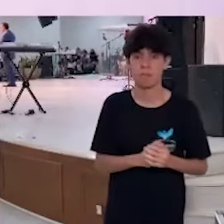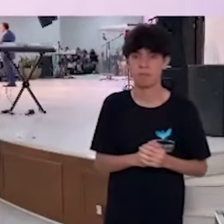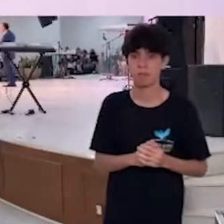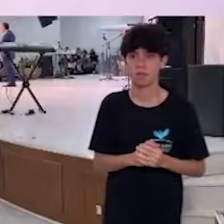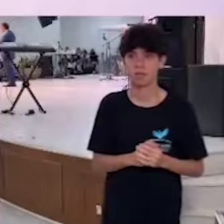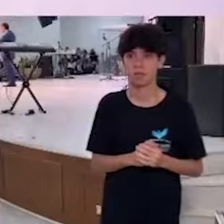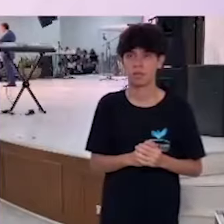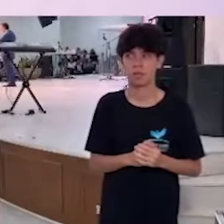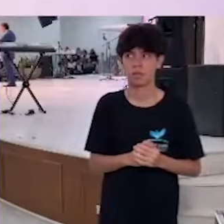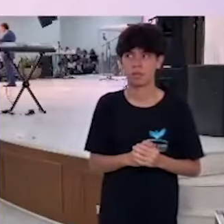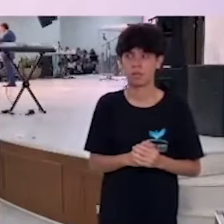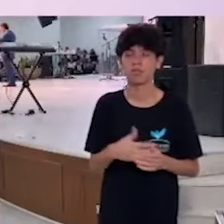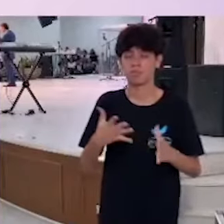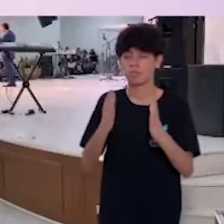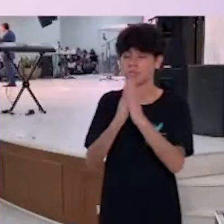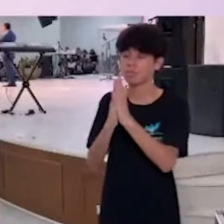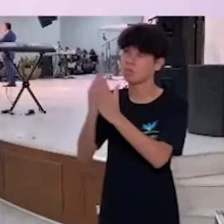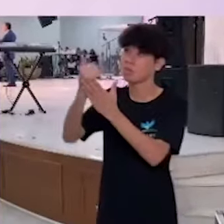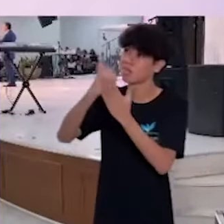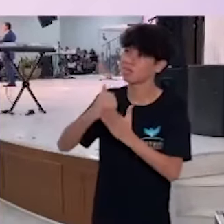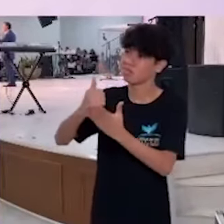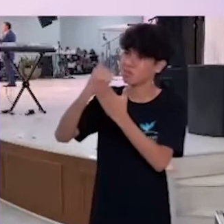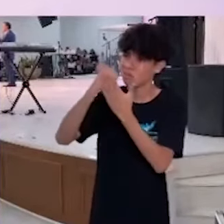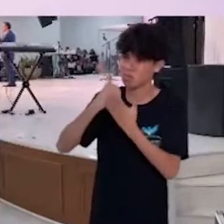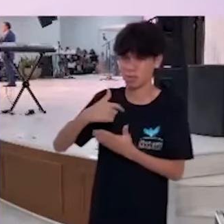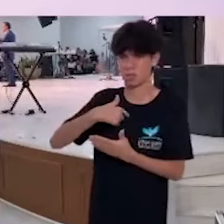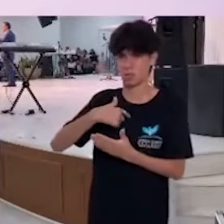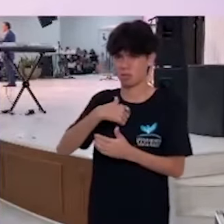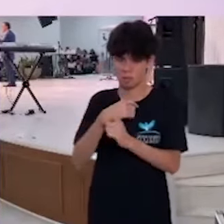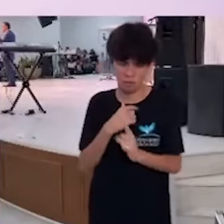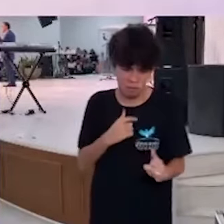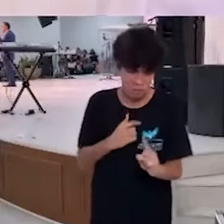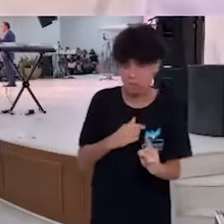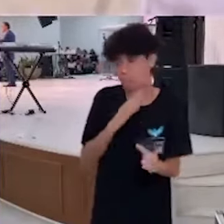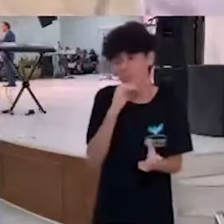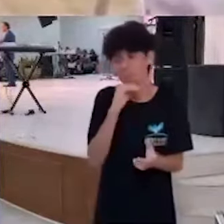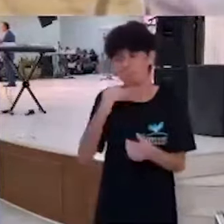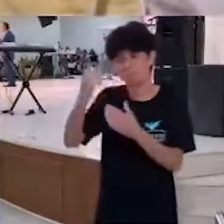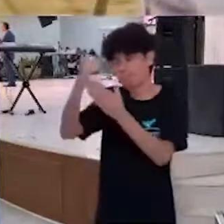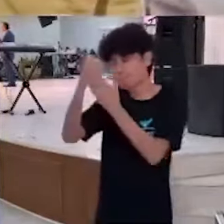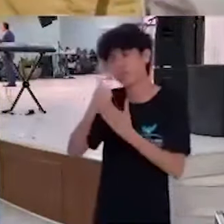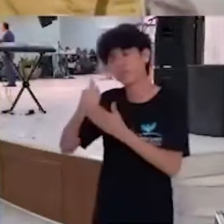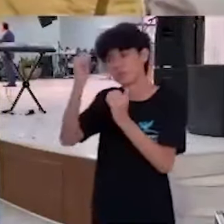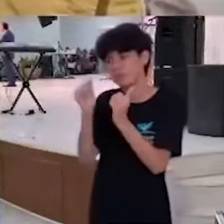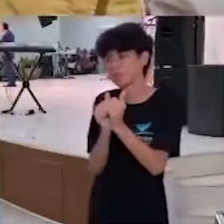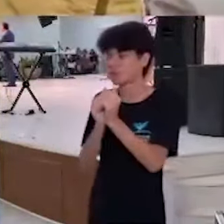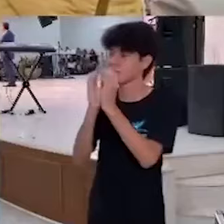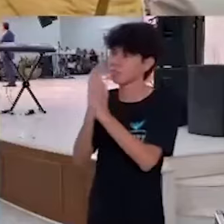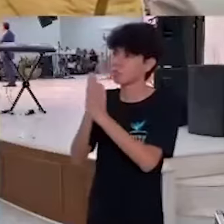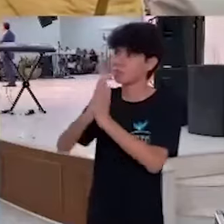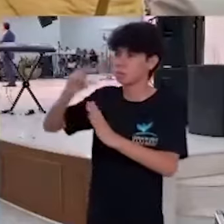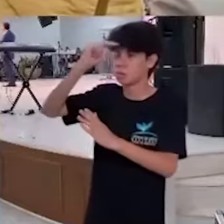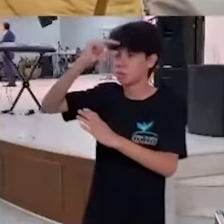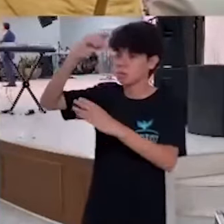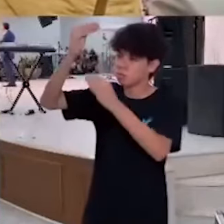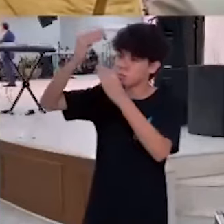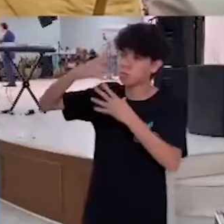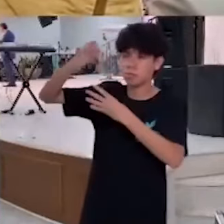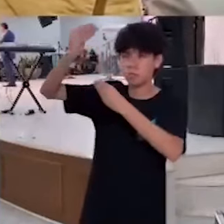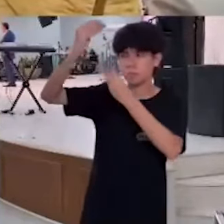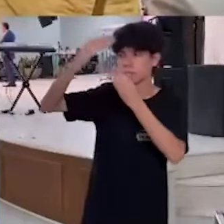adulterio. Señor, ayúdame. Señor, dame tu gracia, dame tu fuerza, dame tu sabiduría, dame inteligencia espiritual,